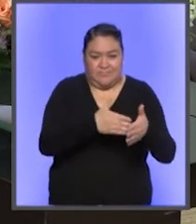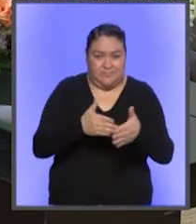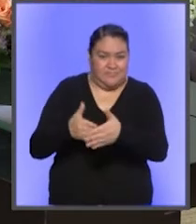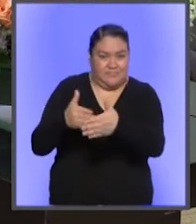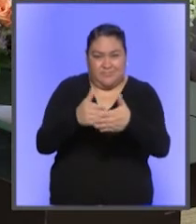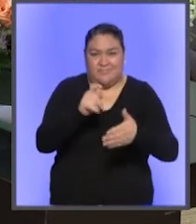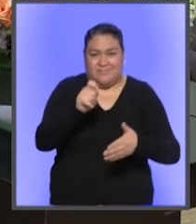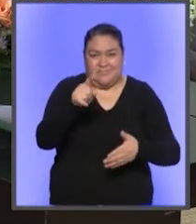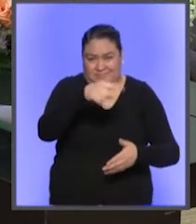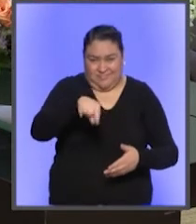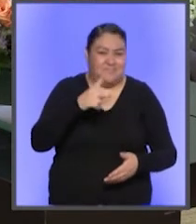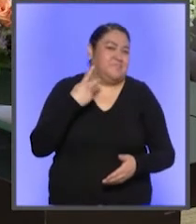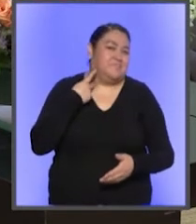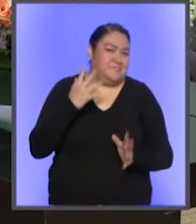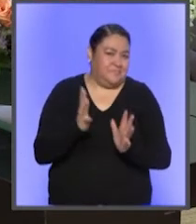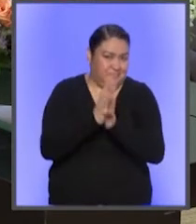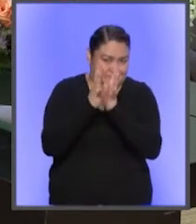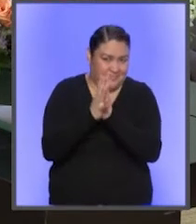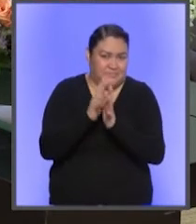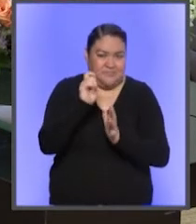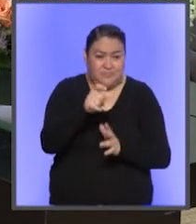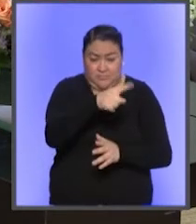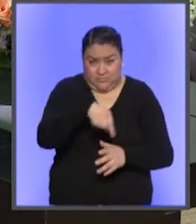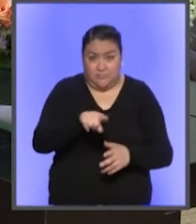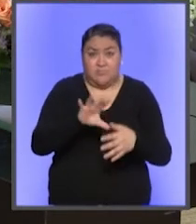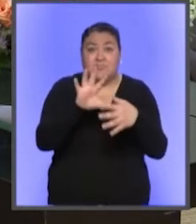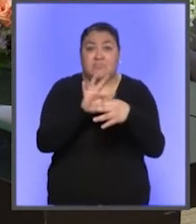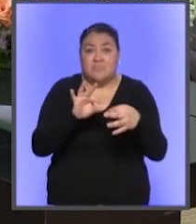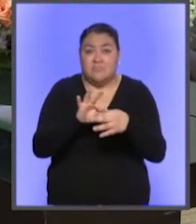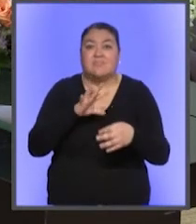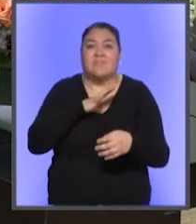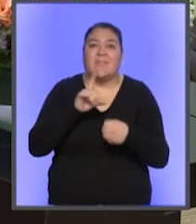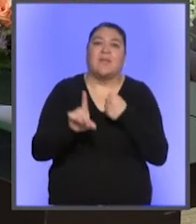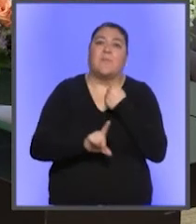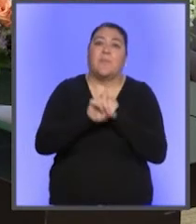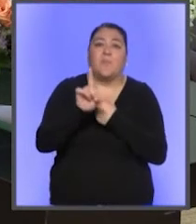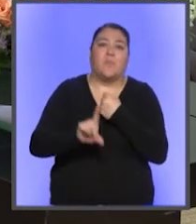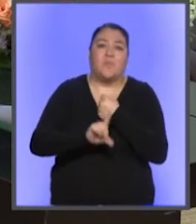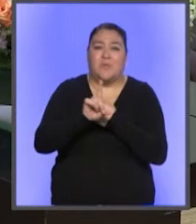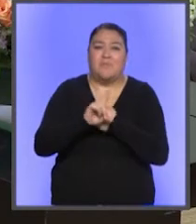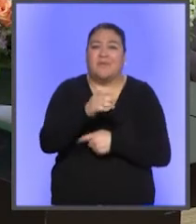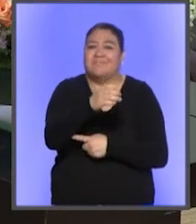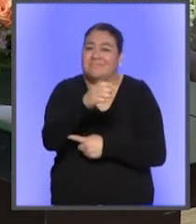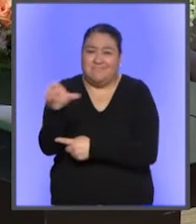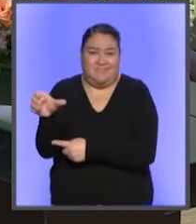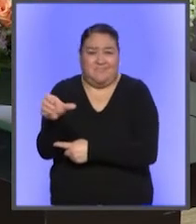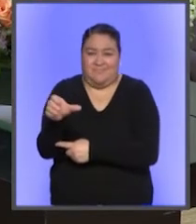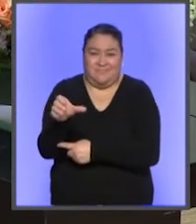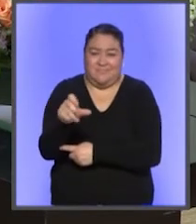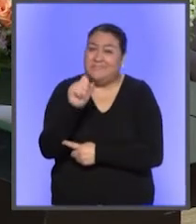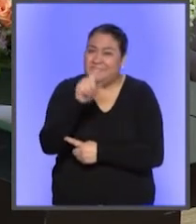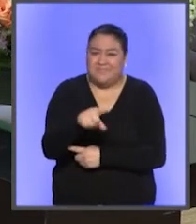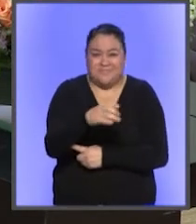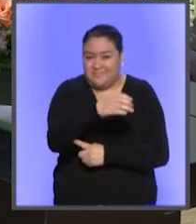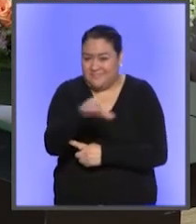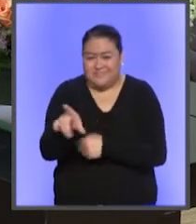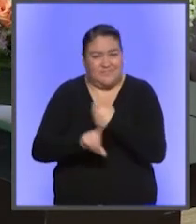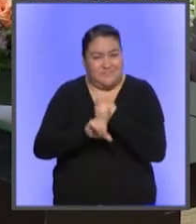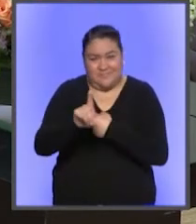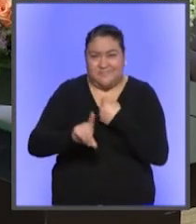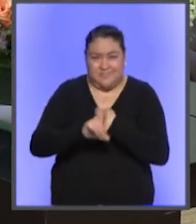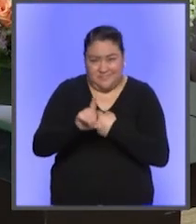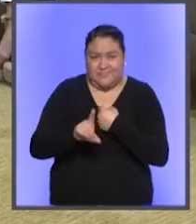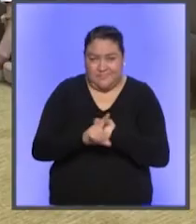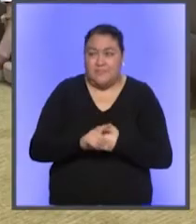en cuanto a su participación política también nos expusieron problemáticas en el ámbito Agrario y para ello